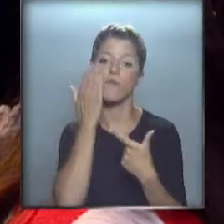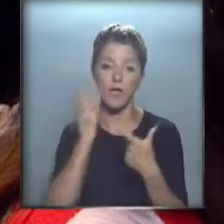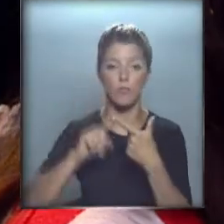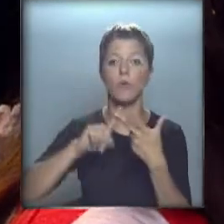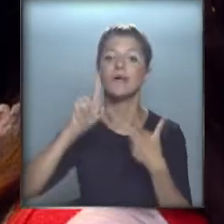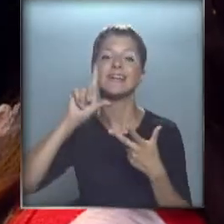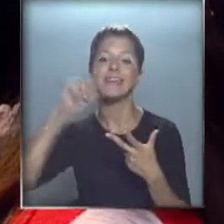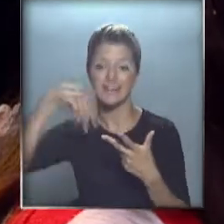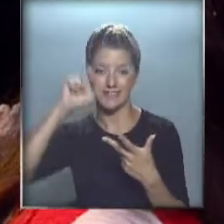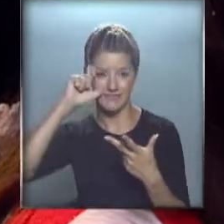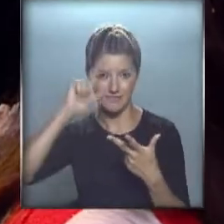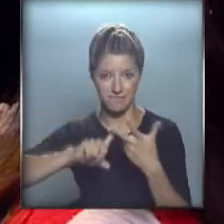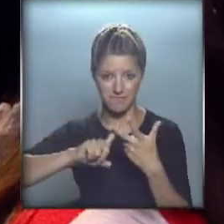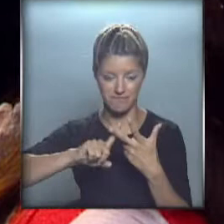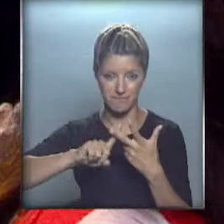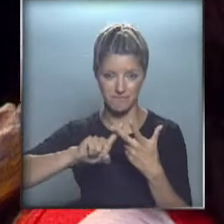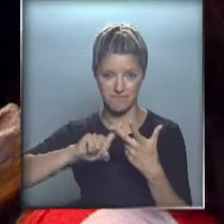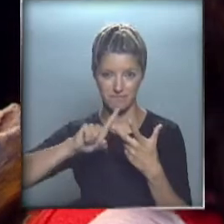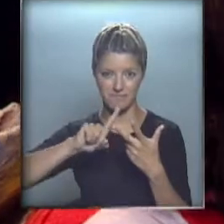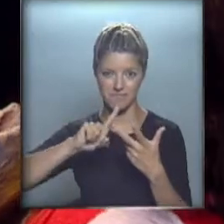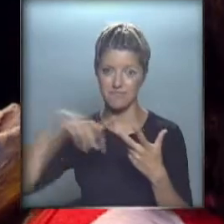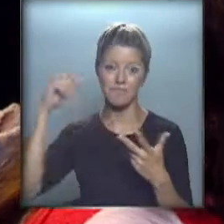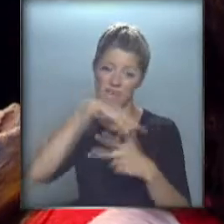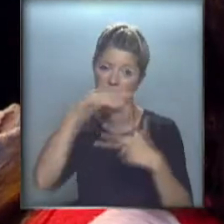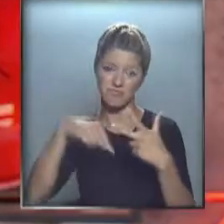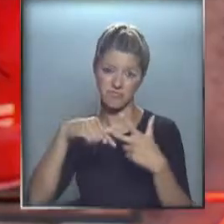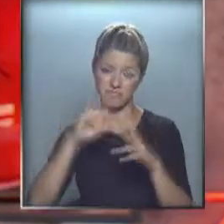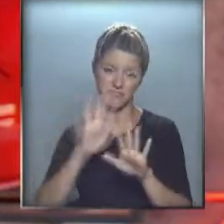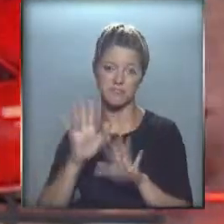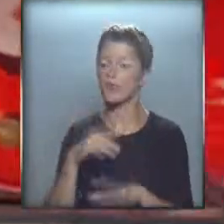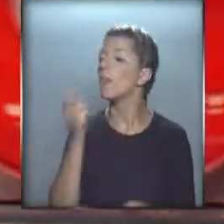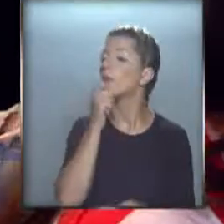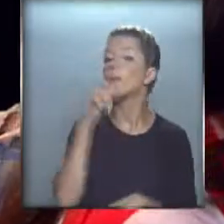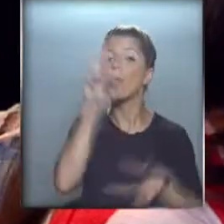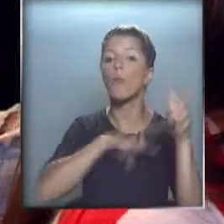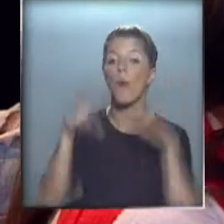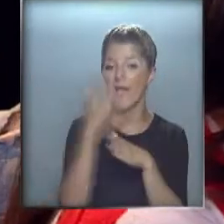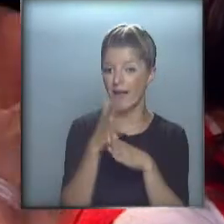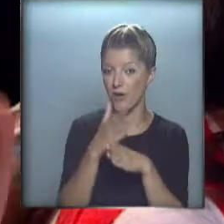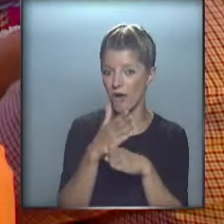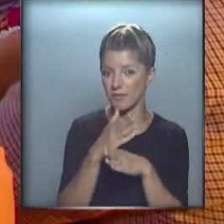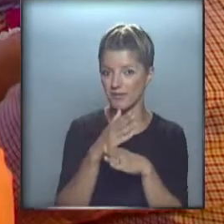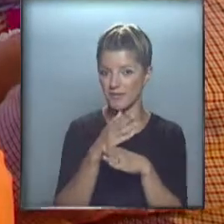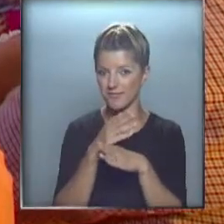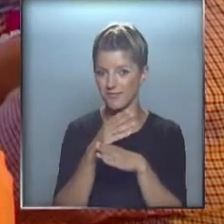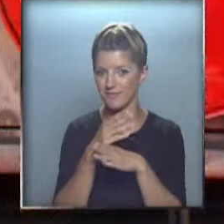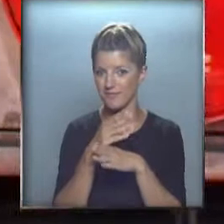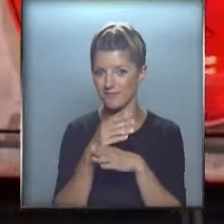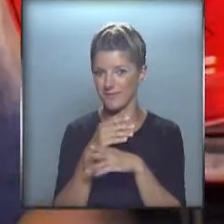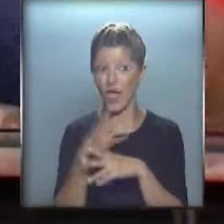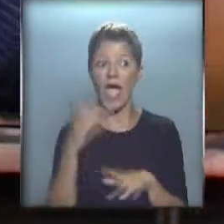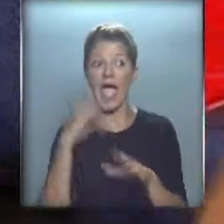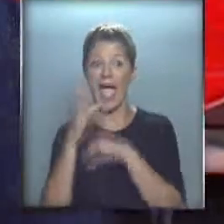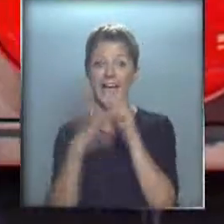Line, esos. Nada más que eso no uso yo. Para buscar novias que están a Google, novia, a no sé, dos no lo conozco pies, todavía.